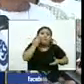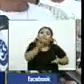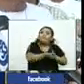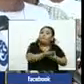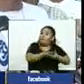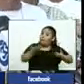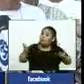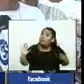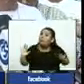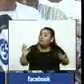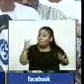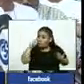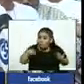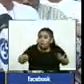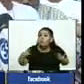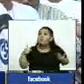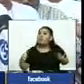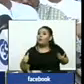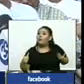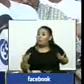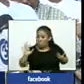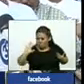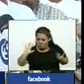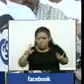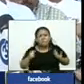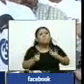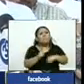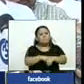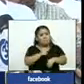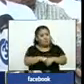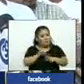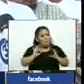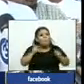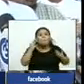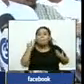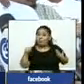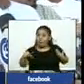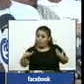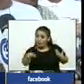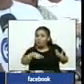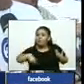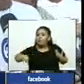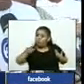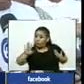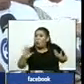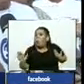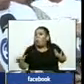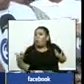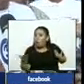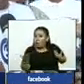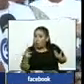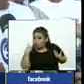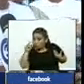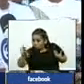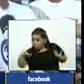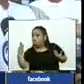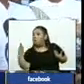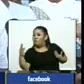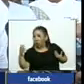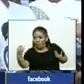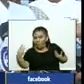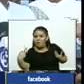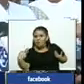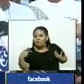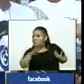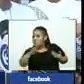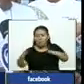que, bueno, llegará el momento, dependerá de su accionar en que abra las puertas y cese